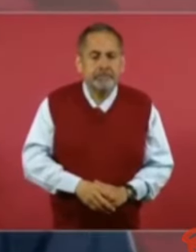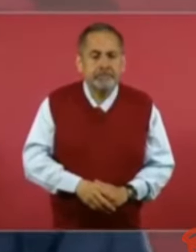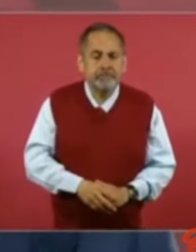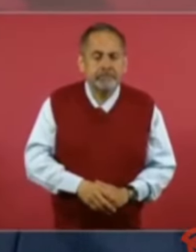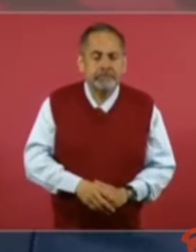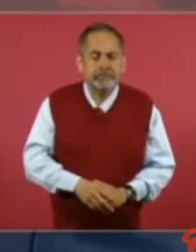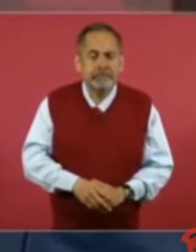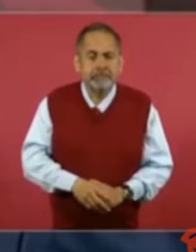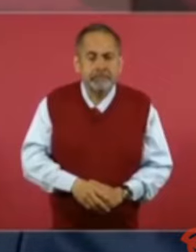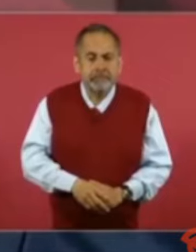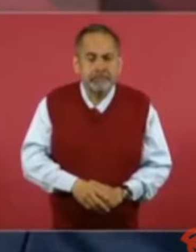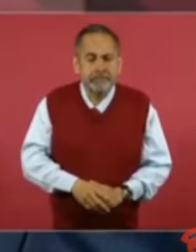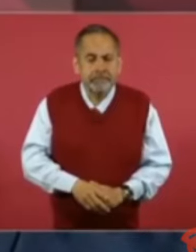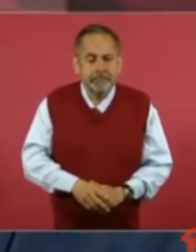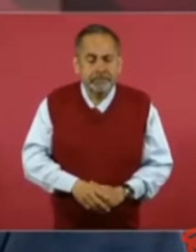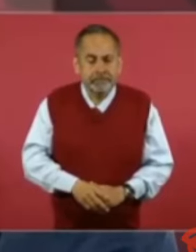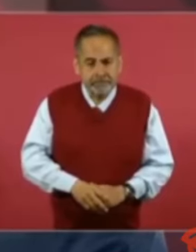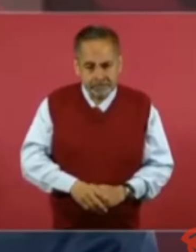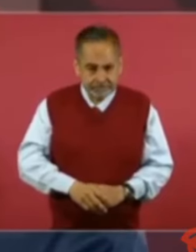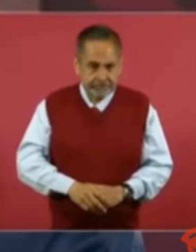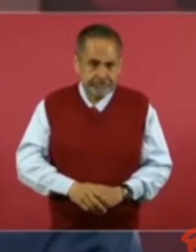un